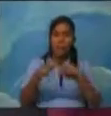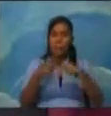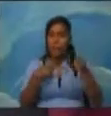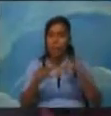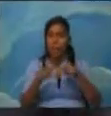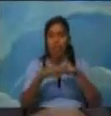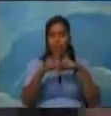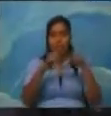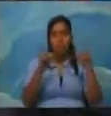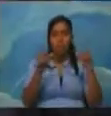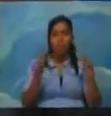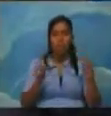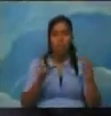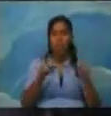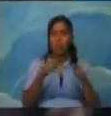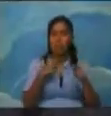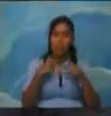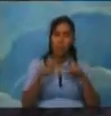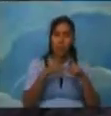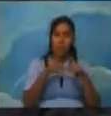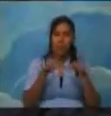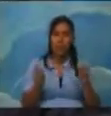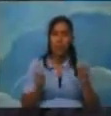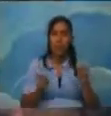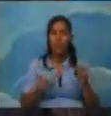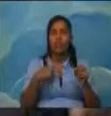sé, algo así, una ollita. Cuando estaba